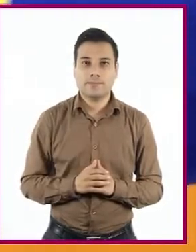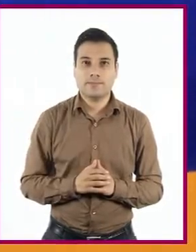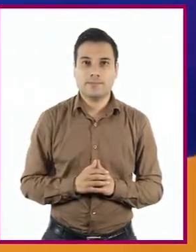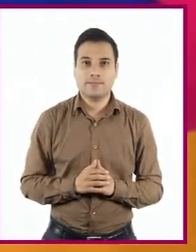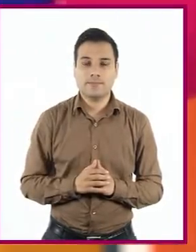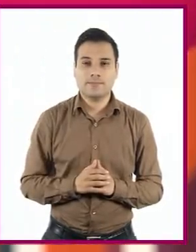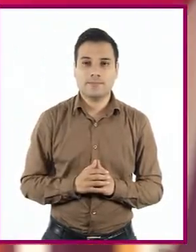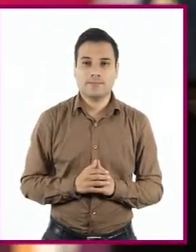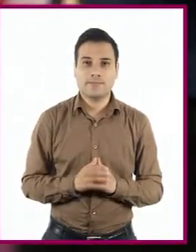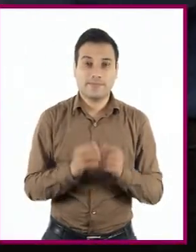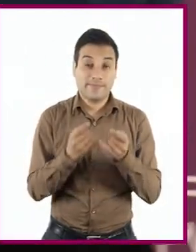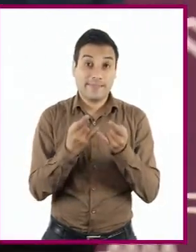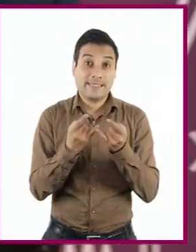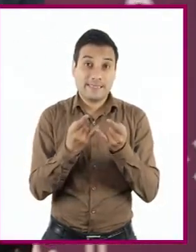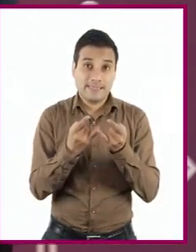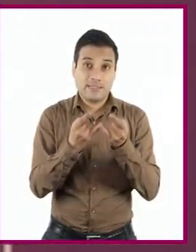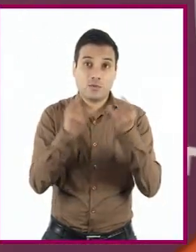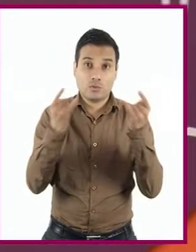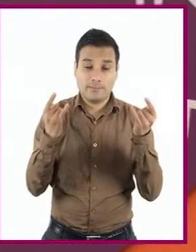Historia.